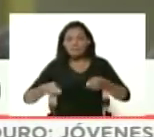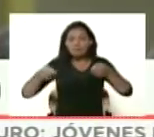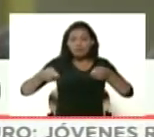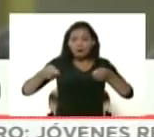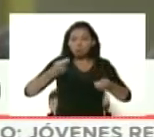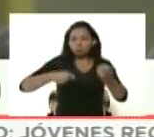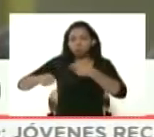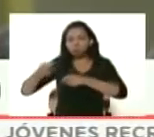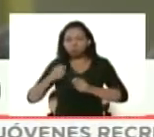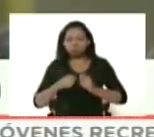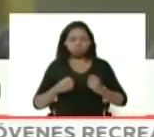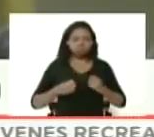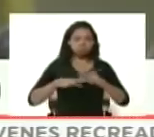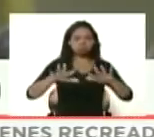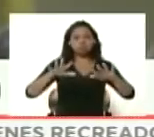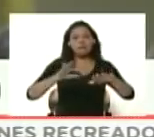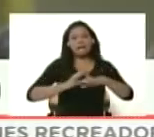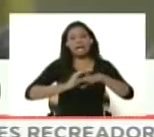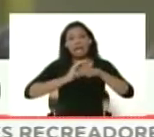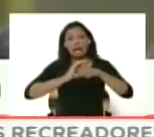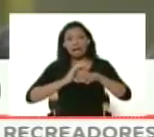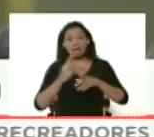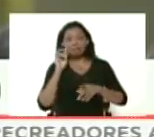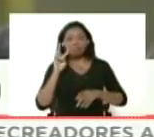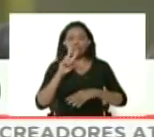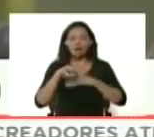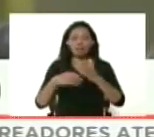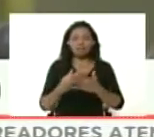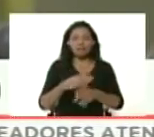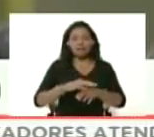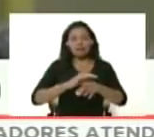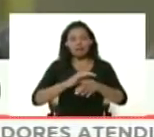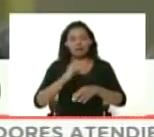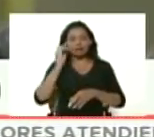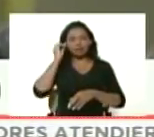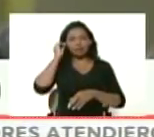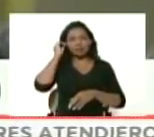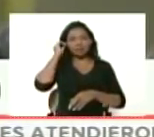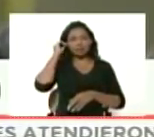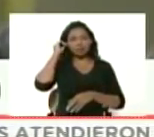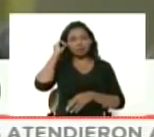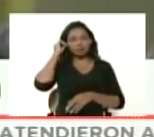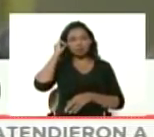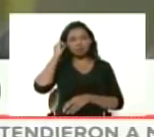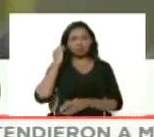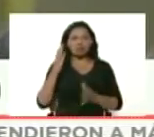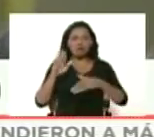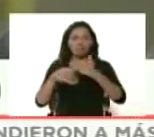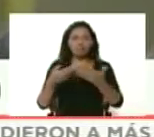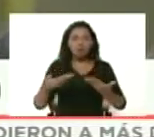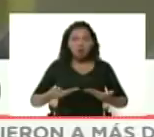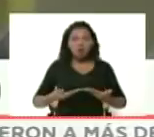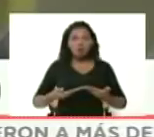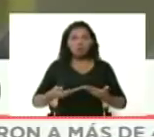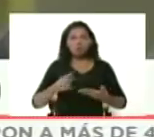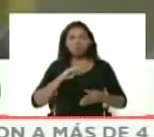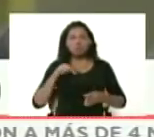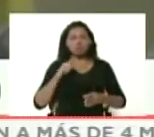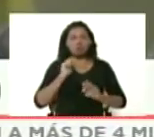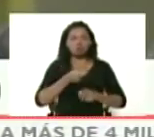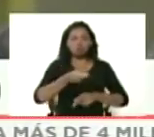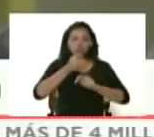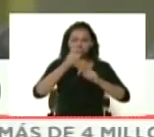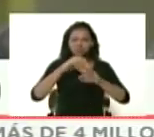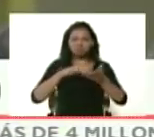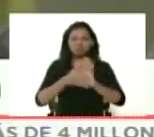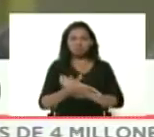nacional, acotando que la carne vacuna proveniente del sector pecuario nacional es